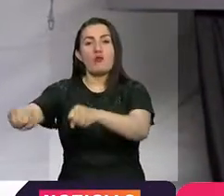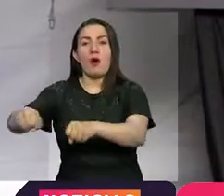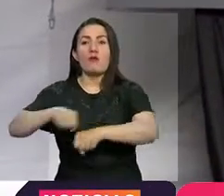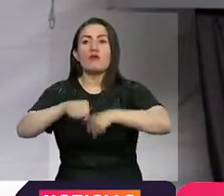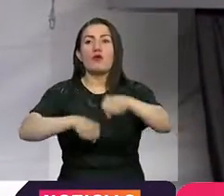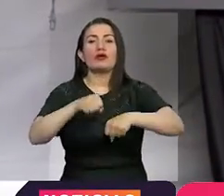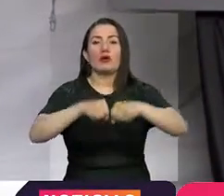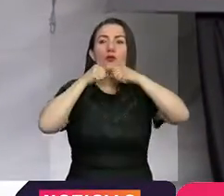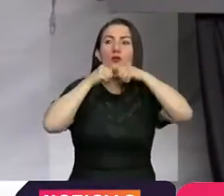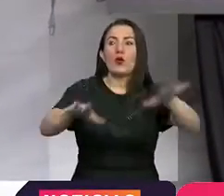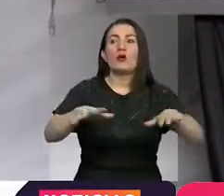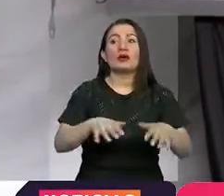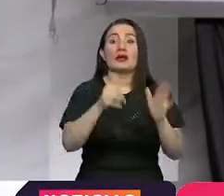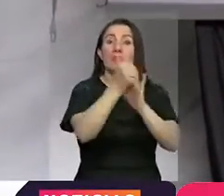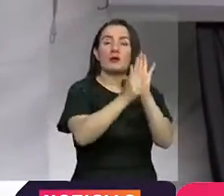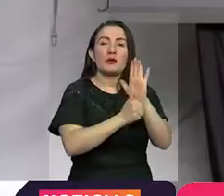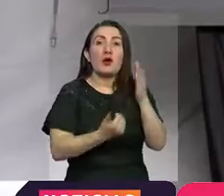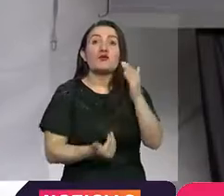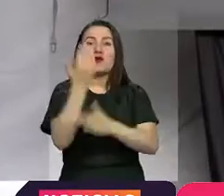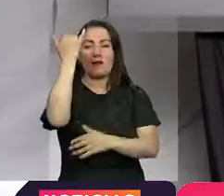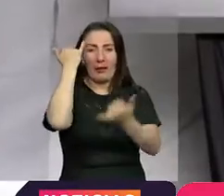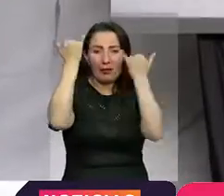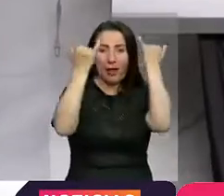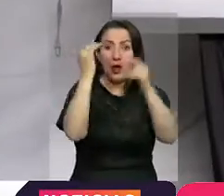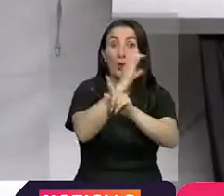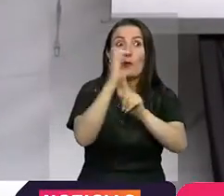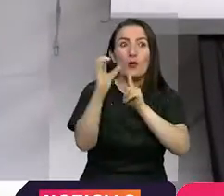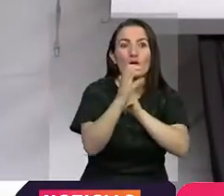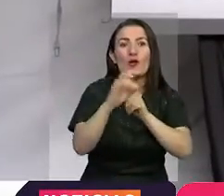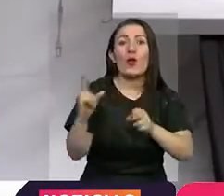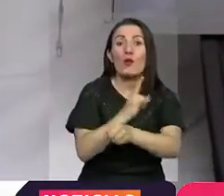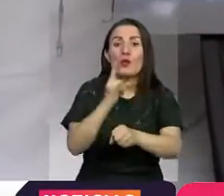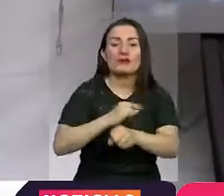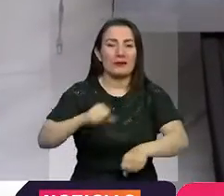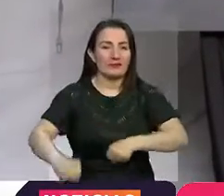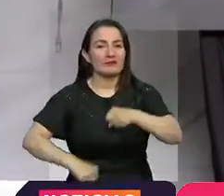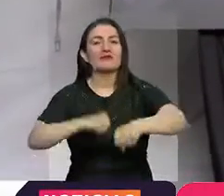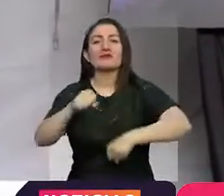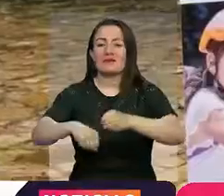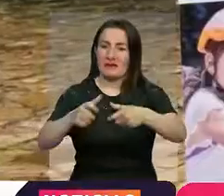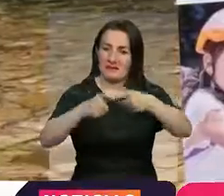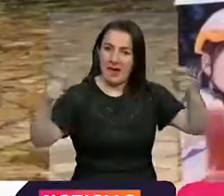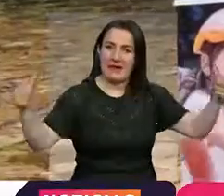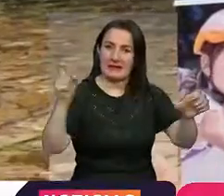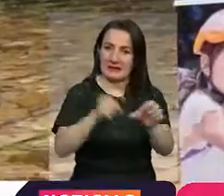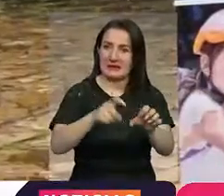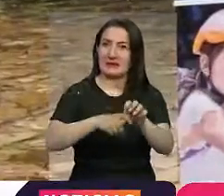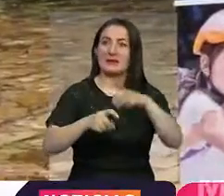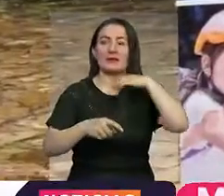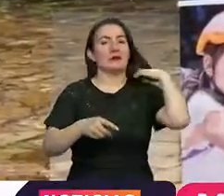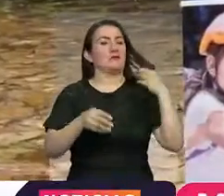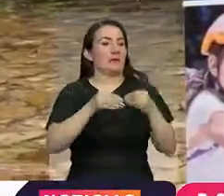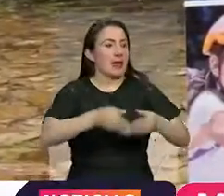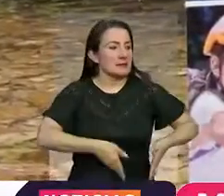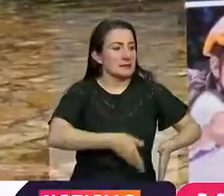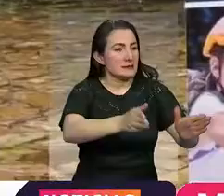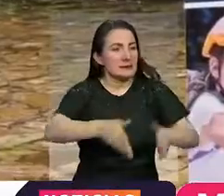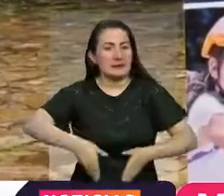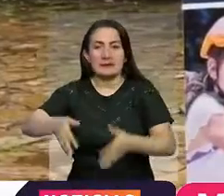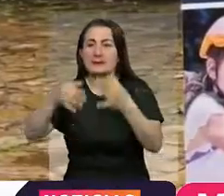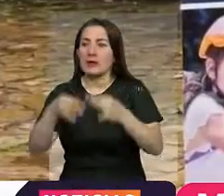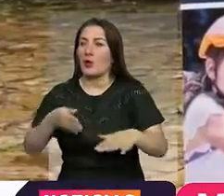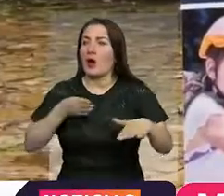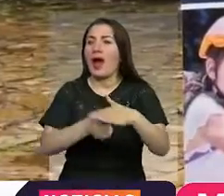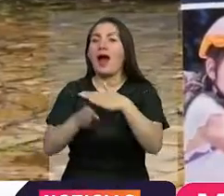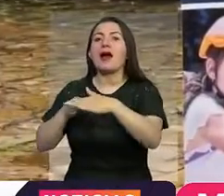públicas. Esperan que con estas iniciativas la cultura ciudadana de montar en bicicleta aumente. Para crear vías más seguras y más